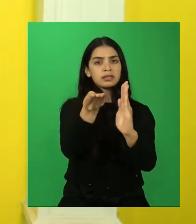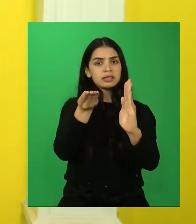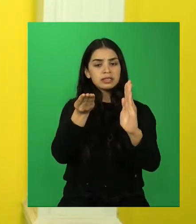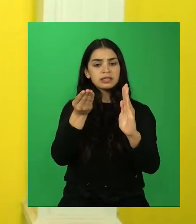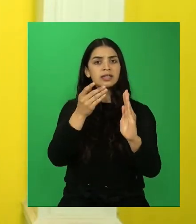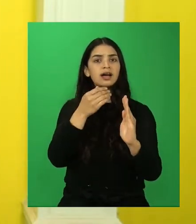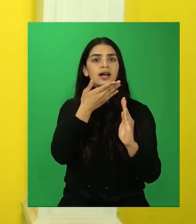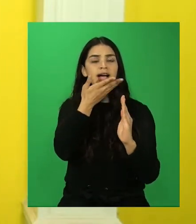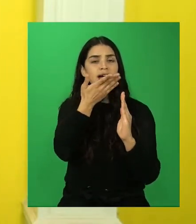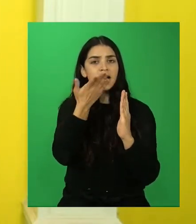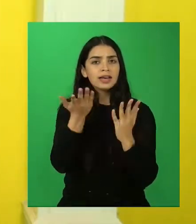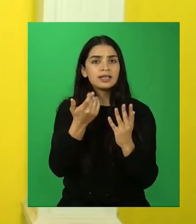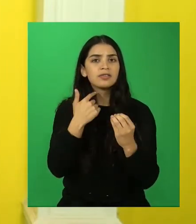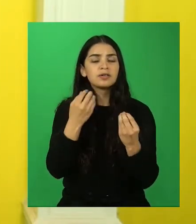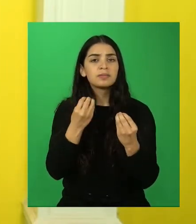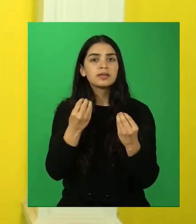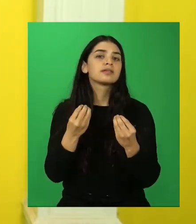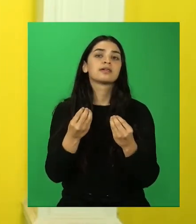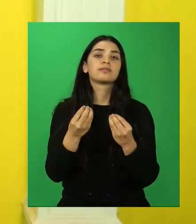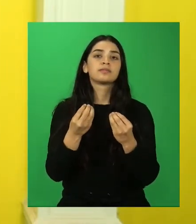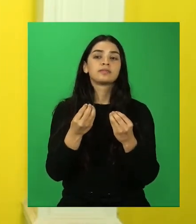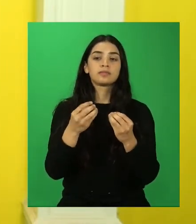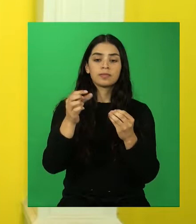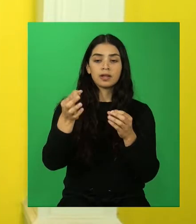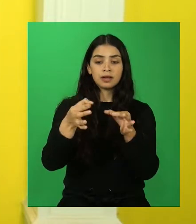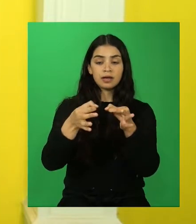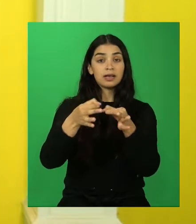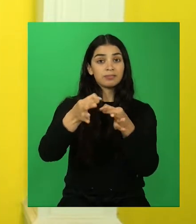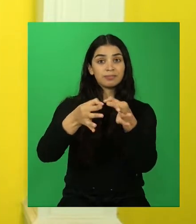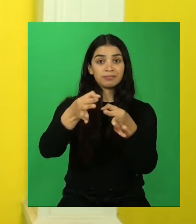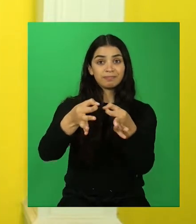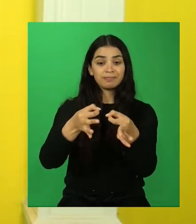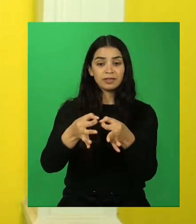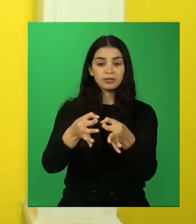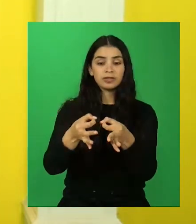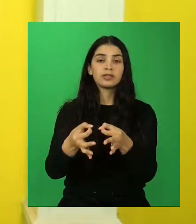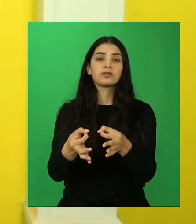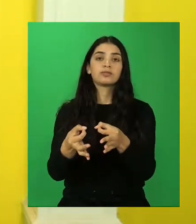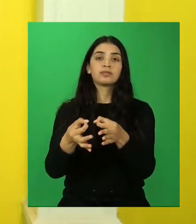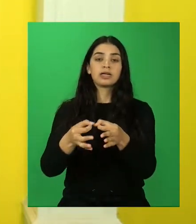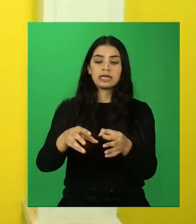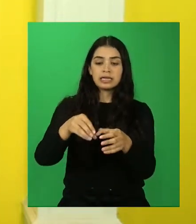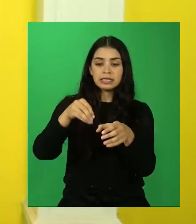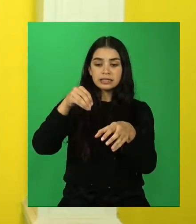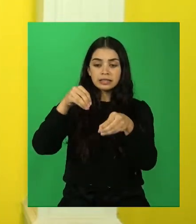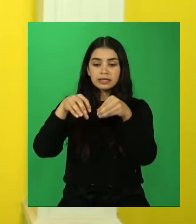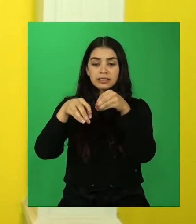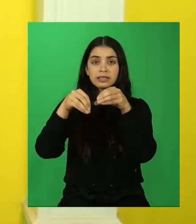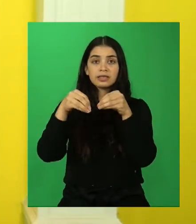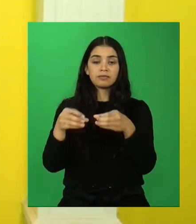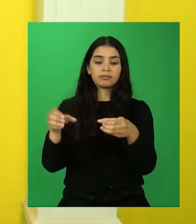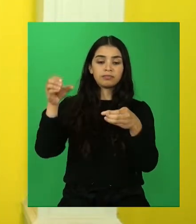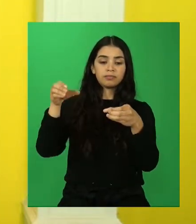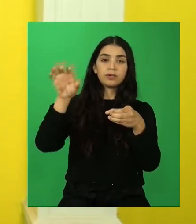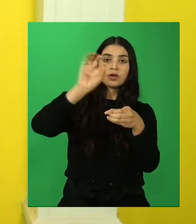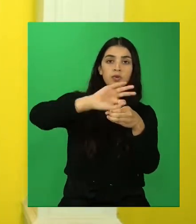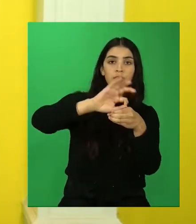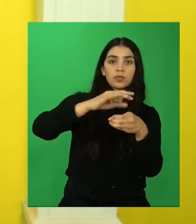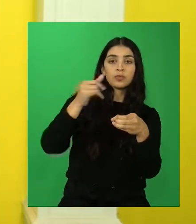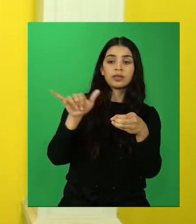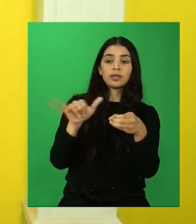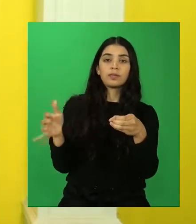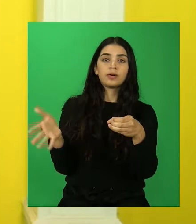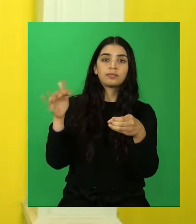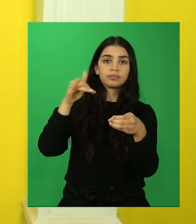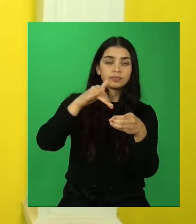quieren enfriar un jugo, ustedes sacan hielo y muchas veces este está pegado, está